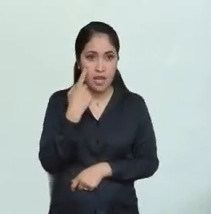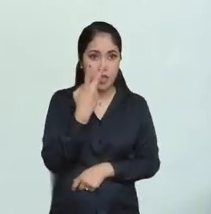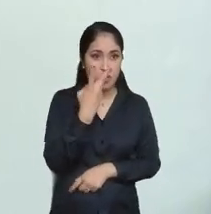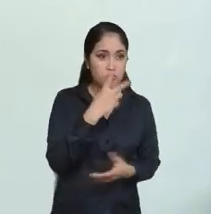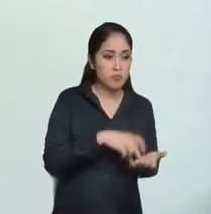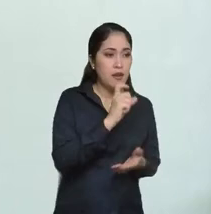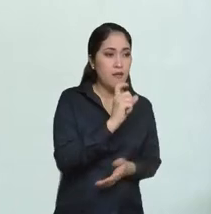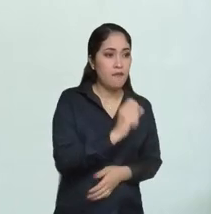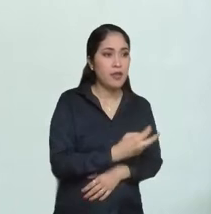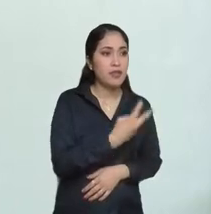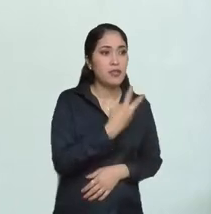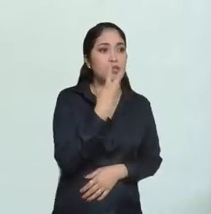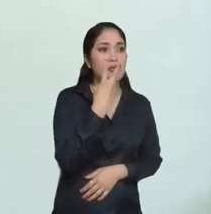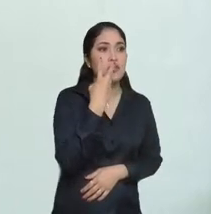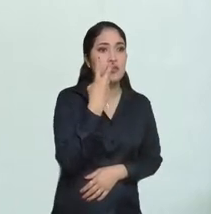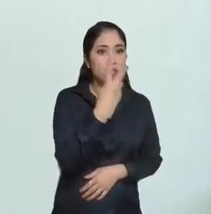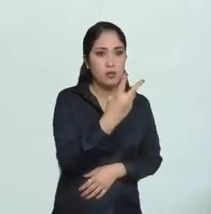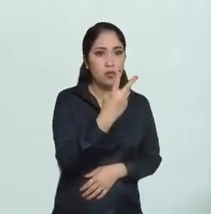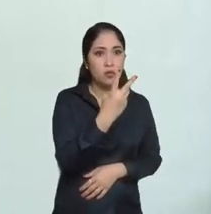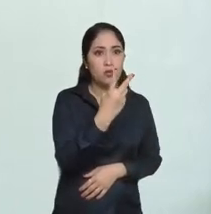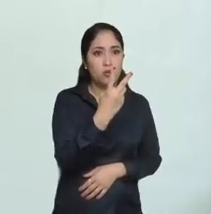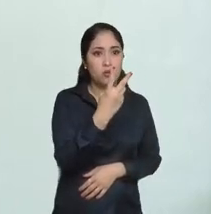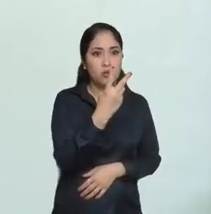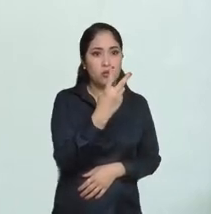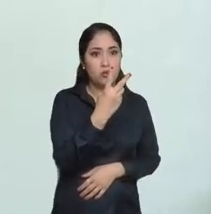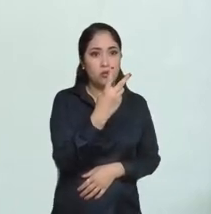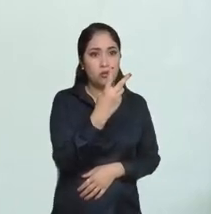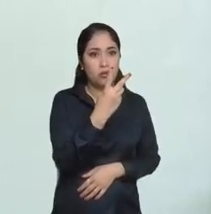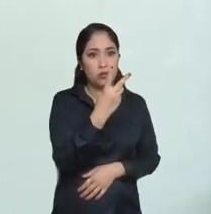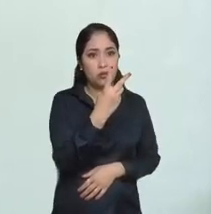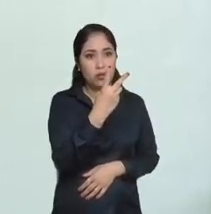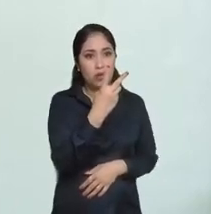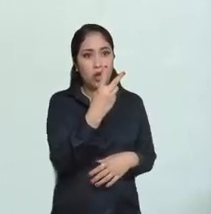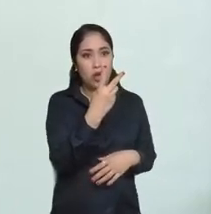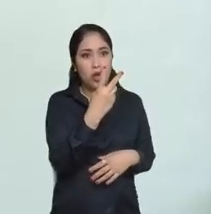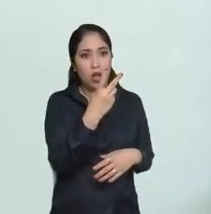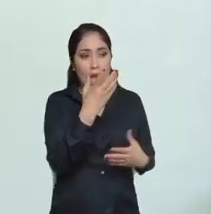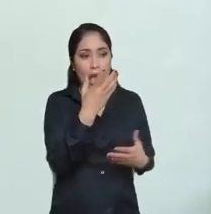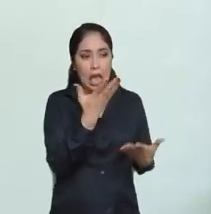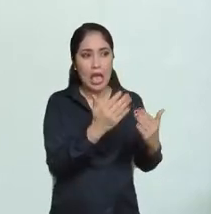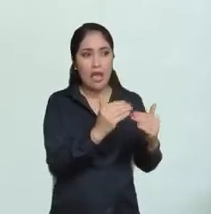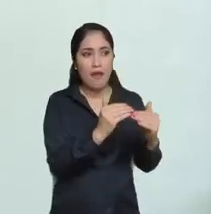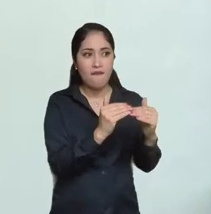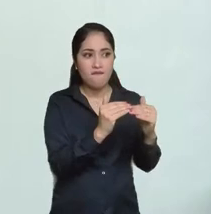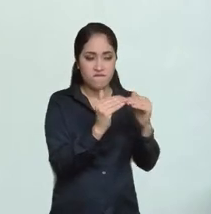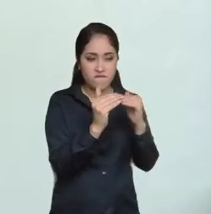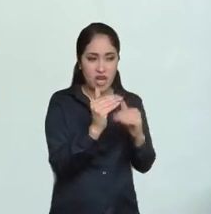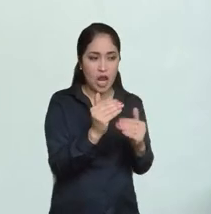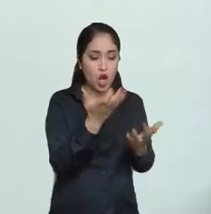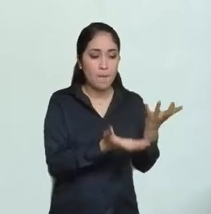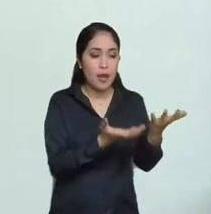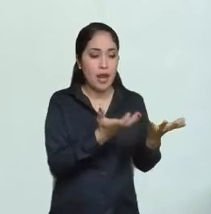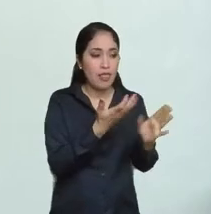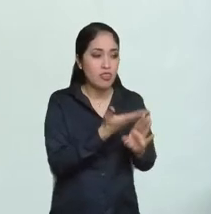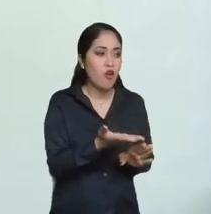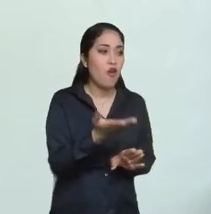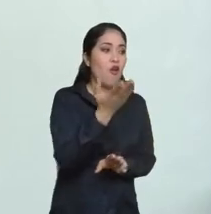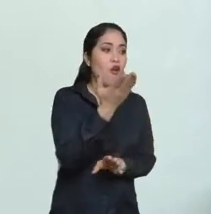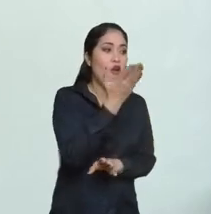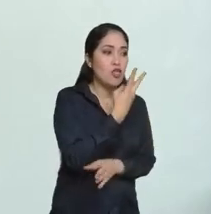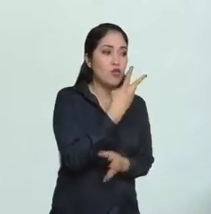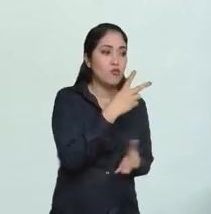los homicidios y de los hechos en general de 2021. Pero específicamente en homicidios dolosos